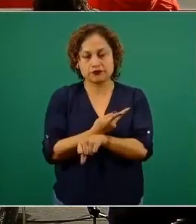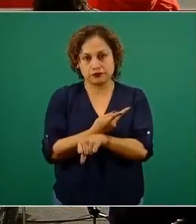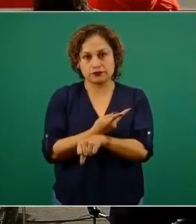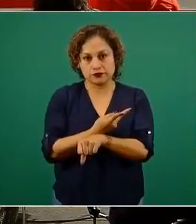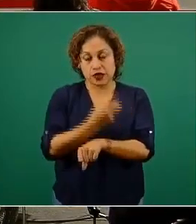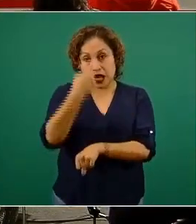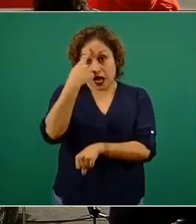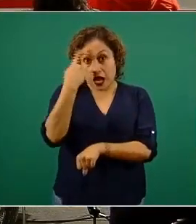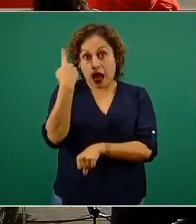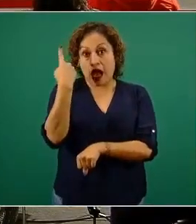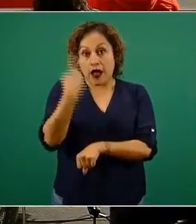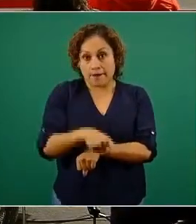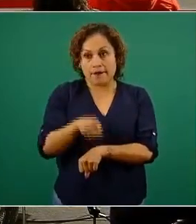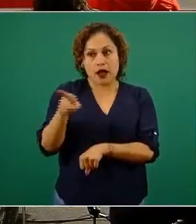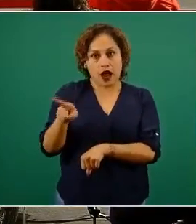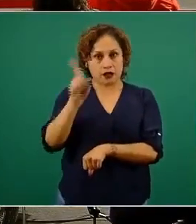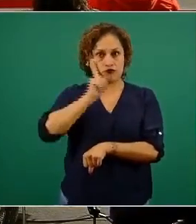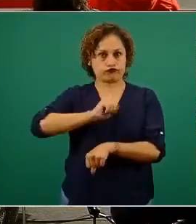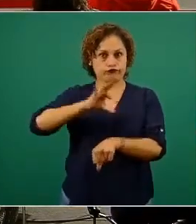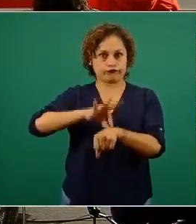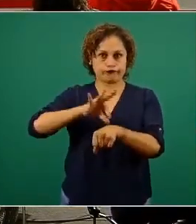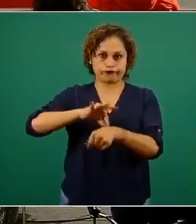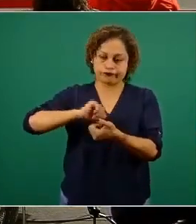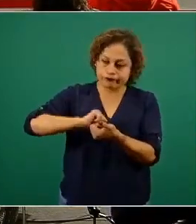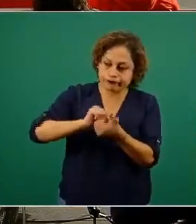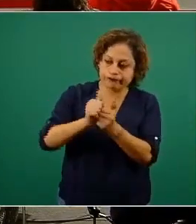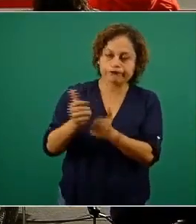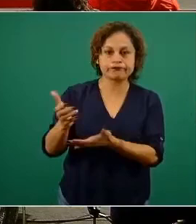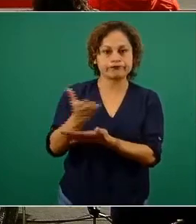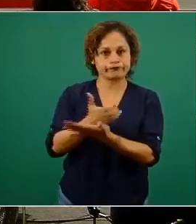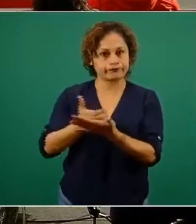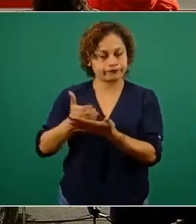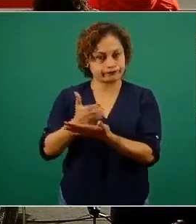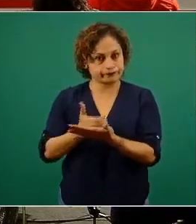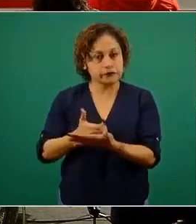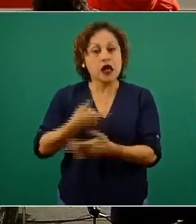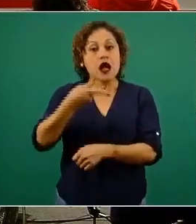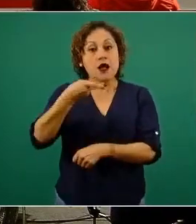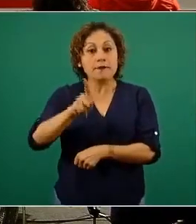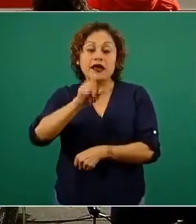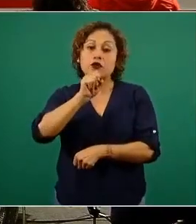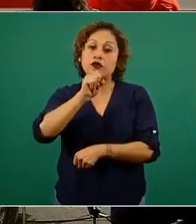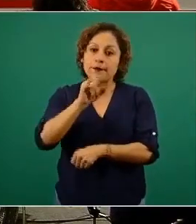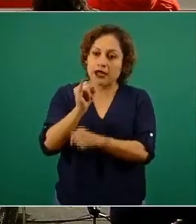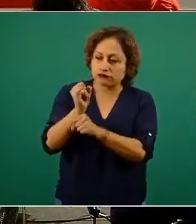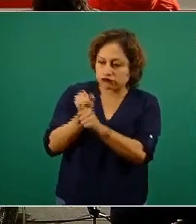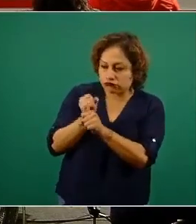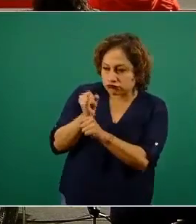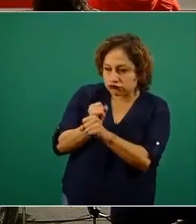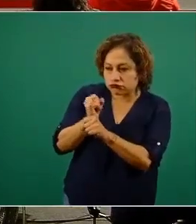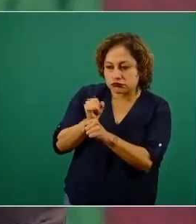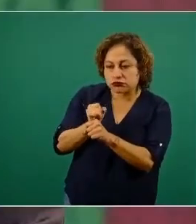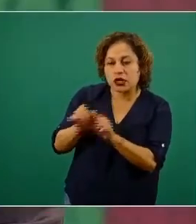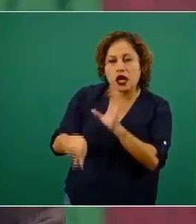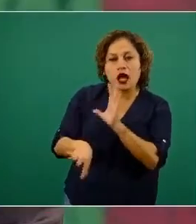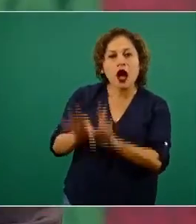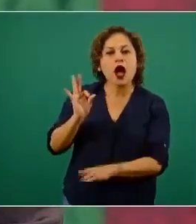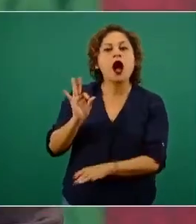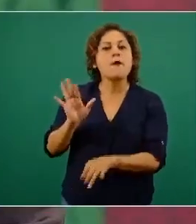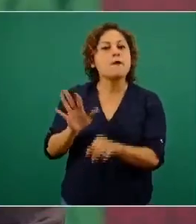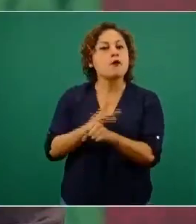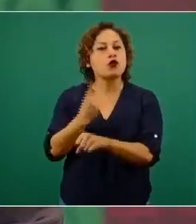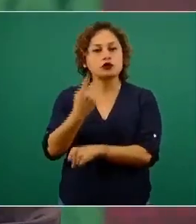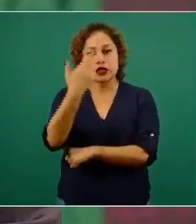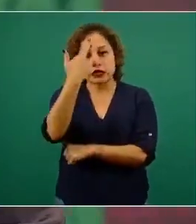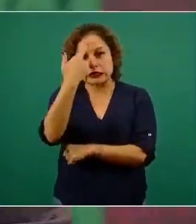restablecimiento de la salud de nuestra compañera, sino también para informar al mundo entero y a México mismo sobre el